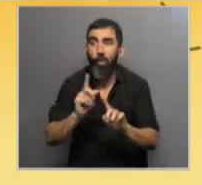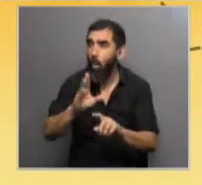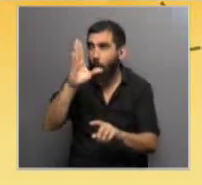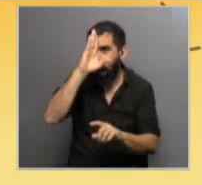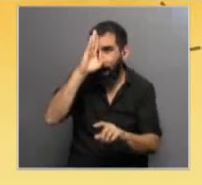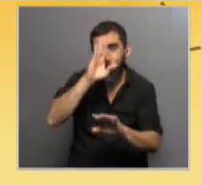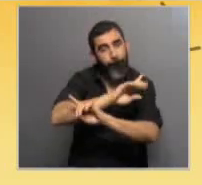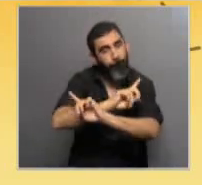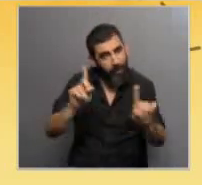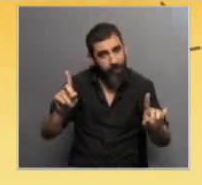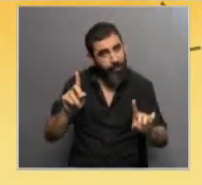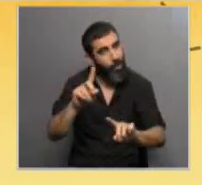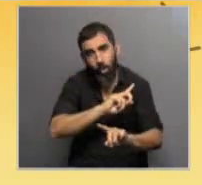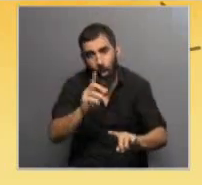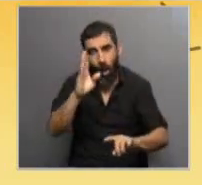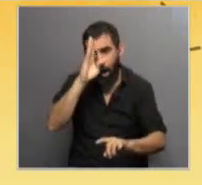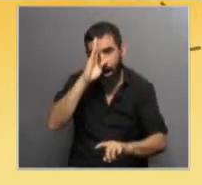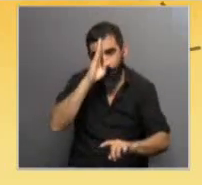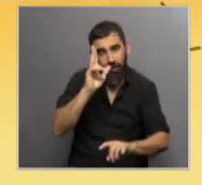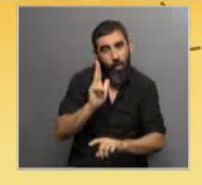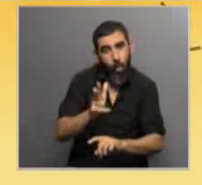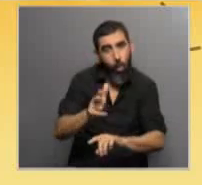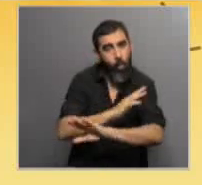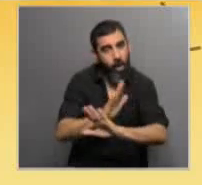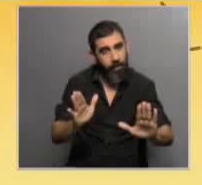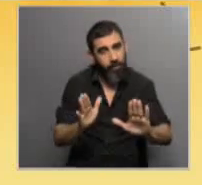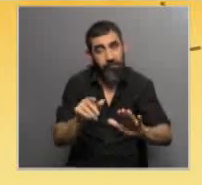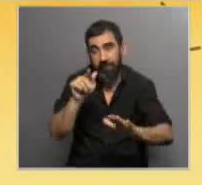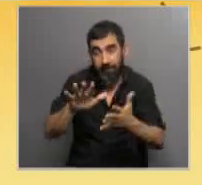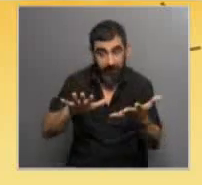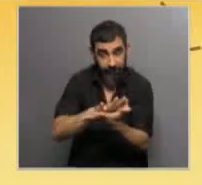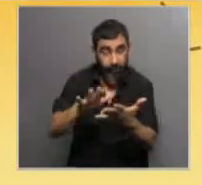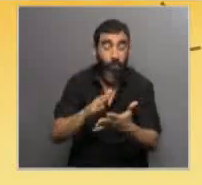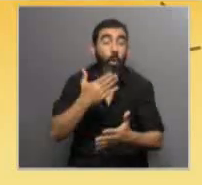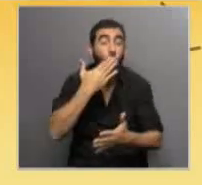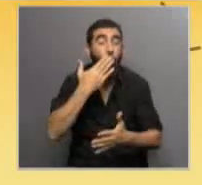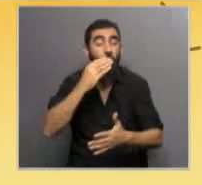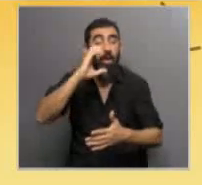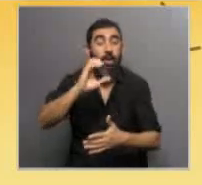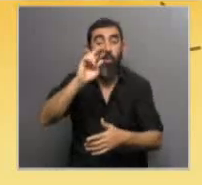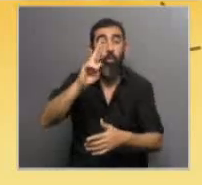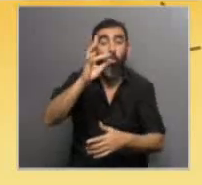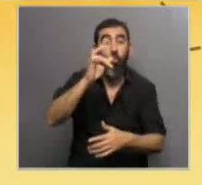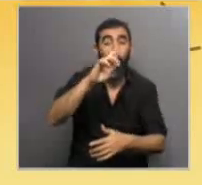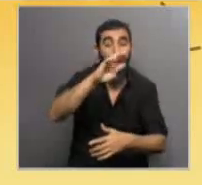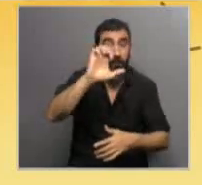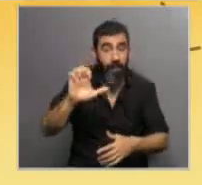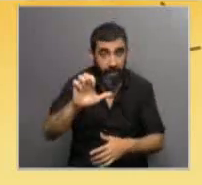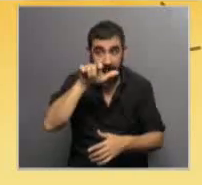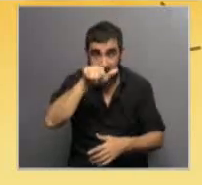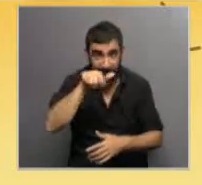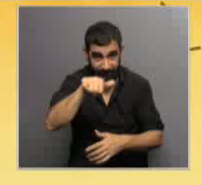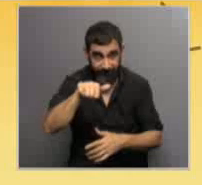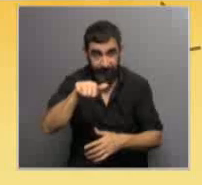de la historia no ocurrió lo que ocurrió con bocas de ofrendas las fotos de lo